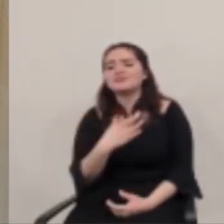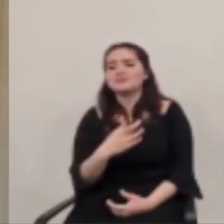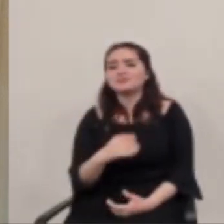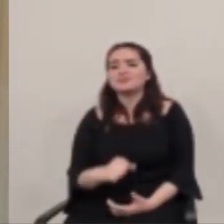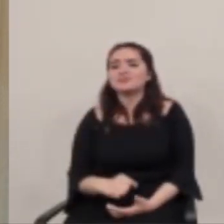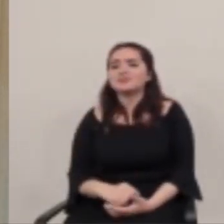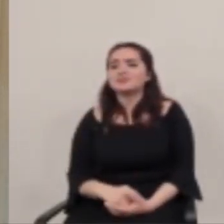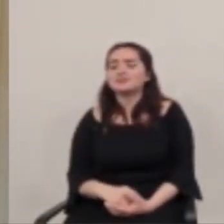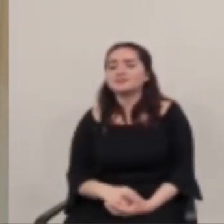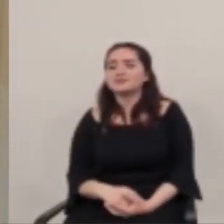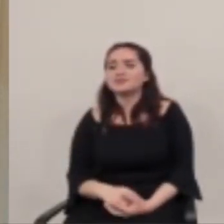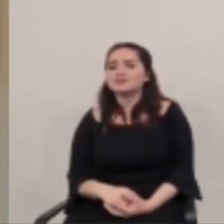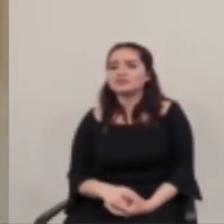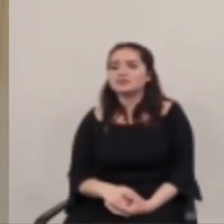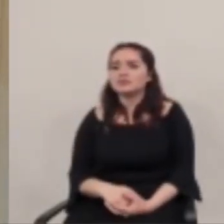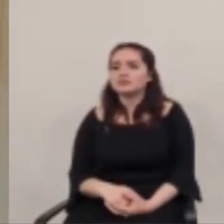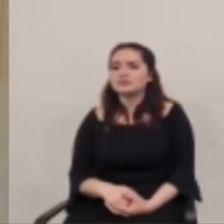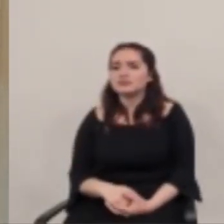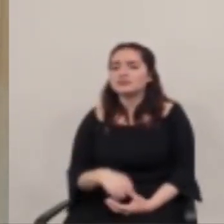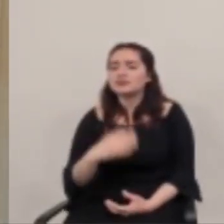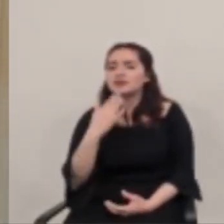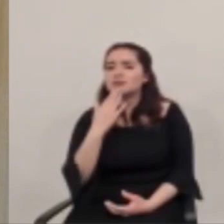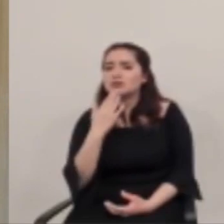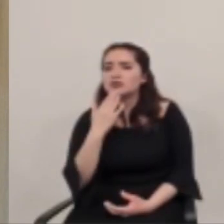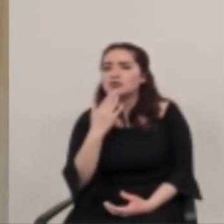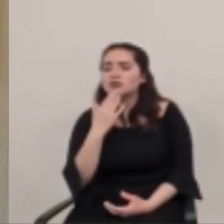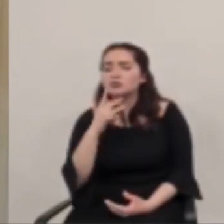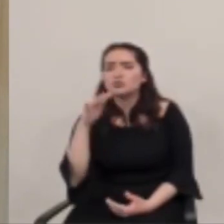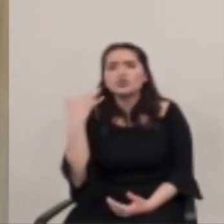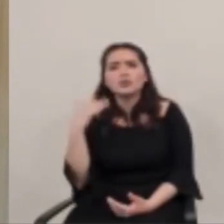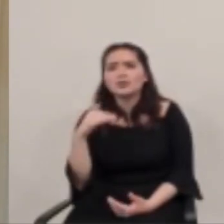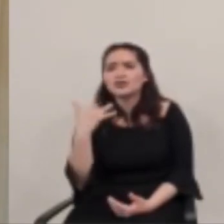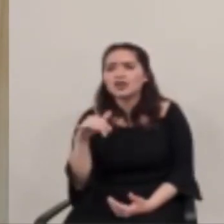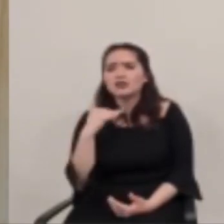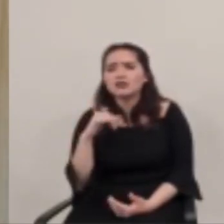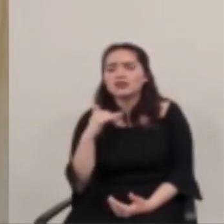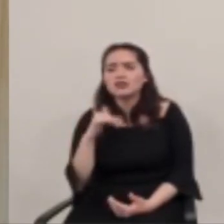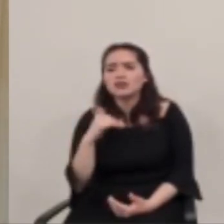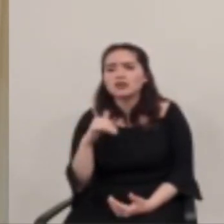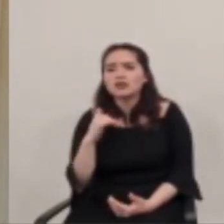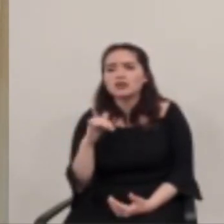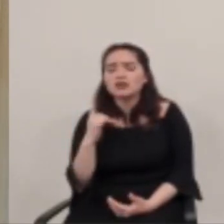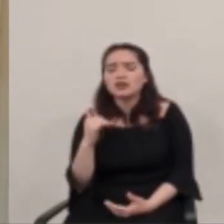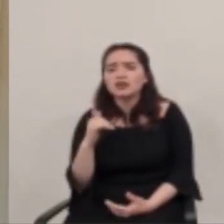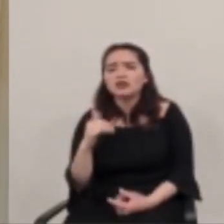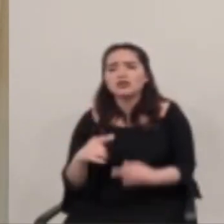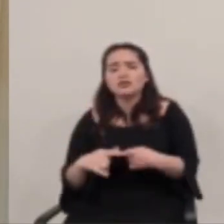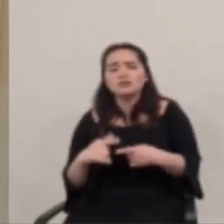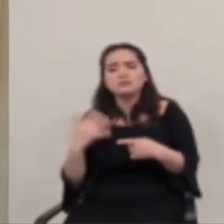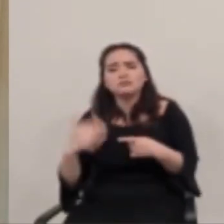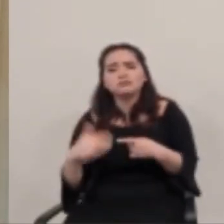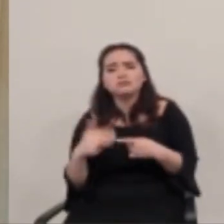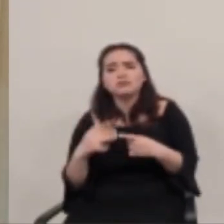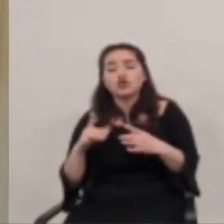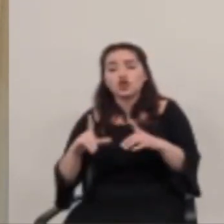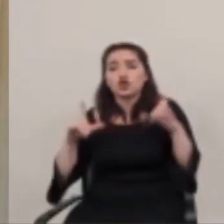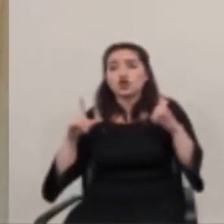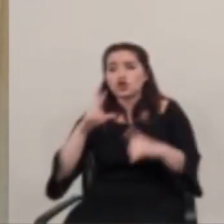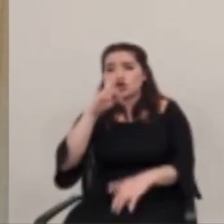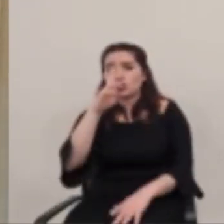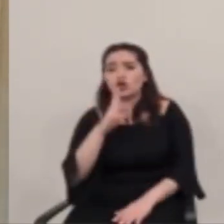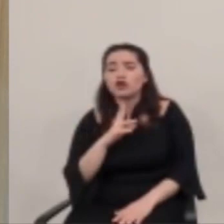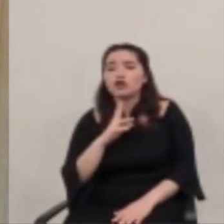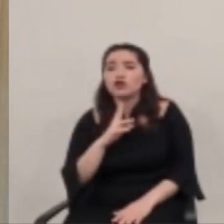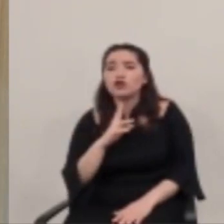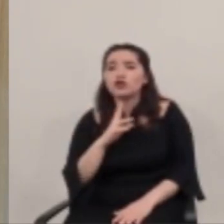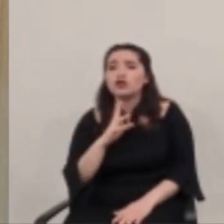mencionó, y algo muy importante y que no se ha destacado lo suficiente, que es el rol que progresivamente